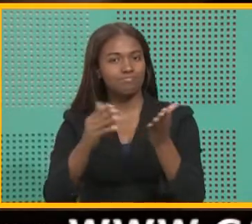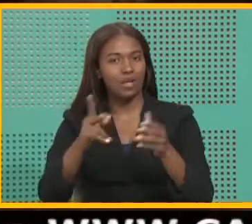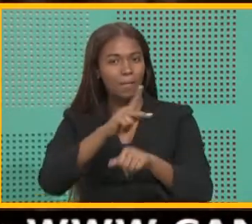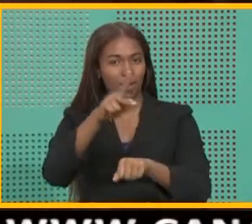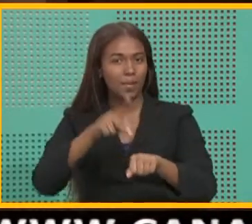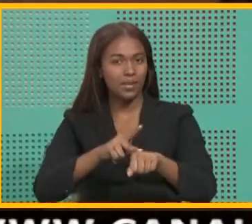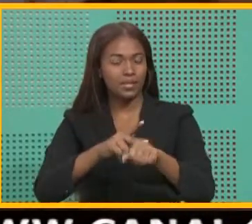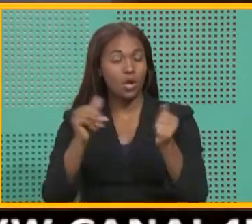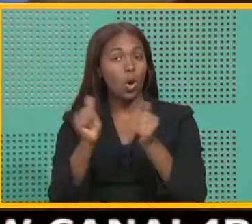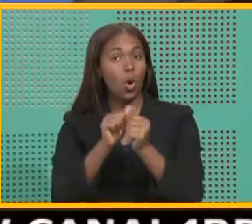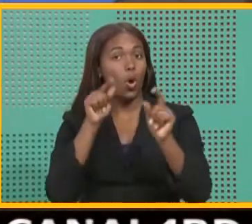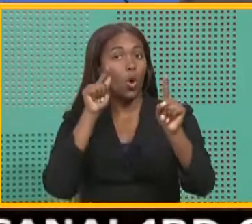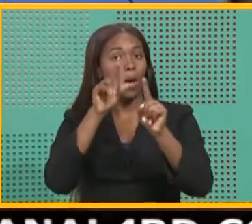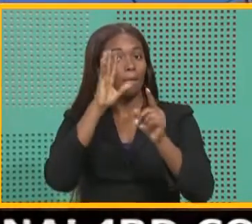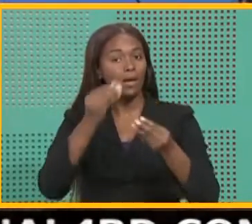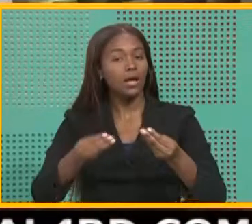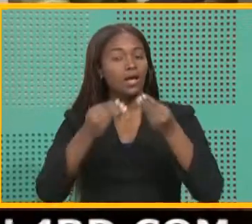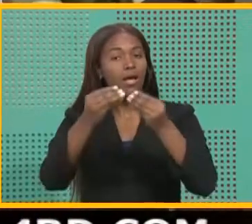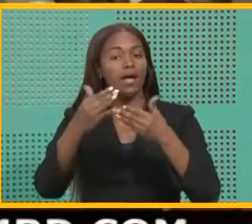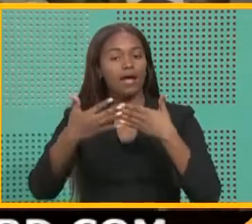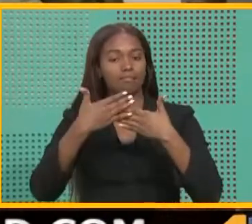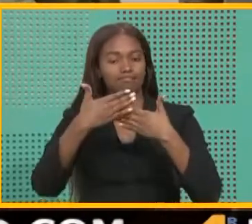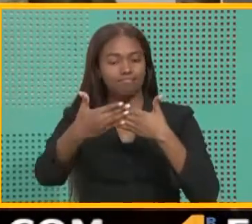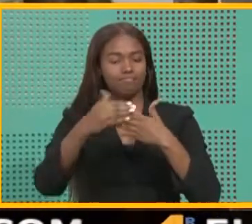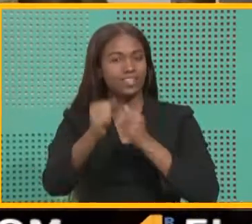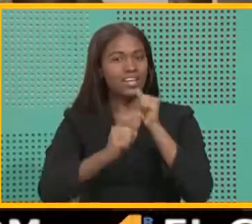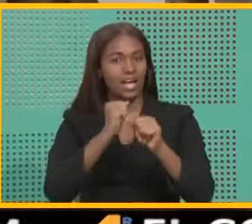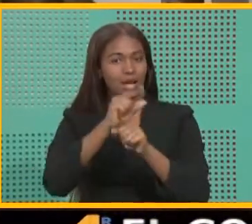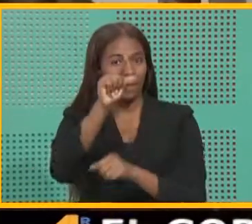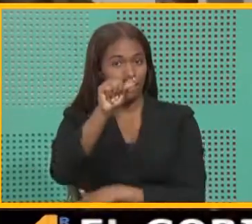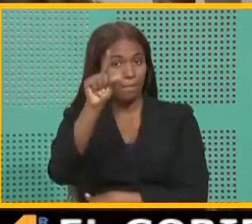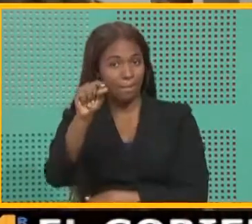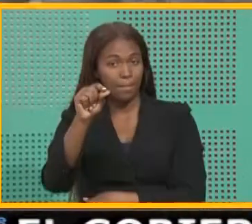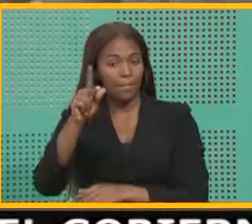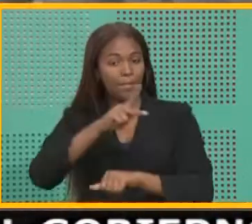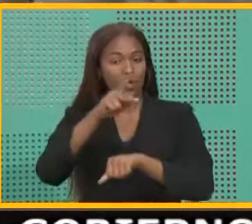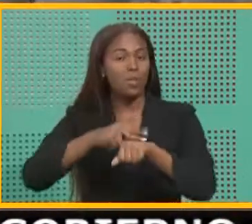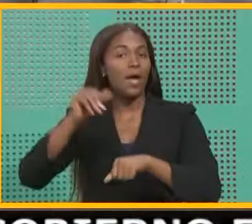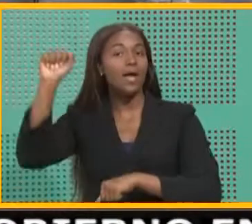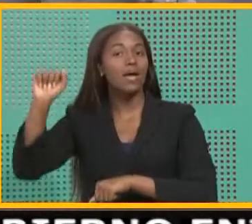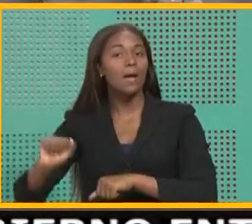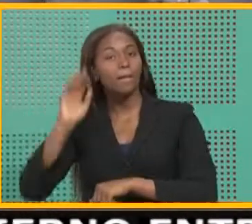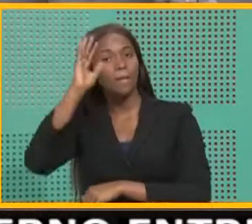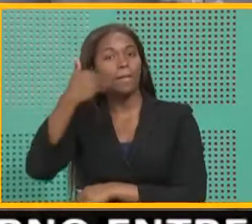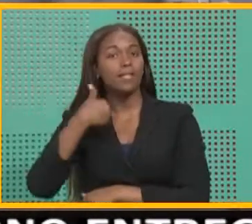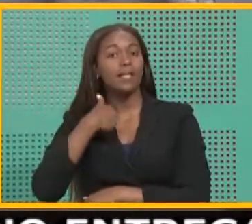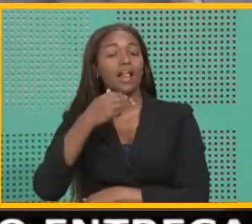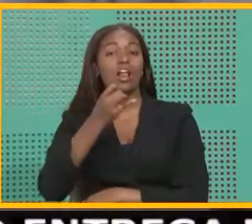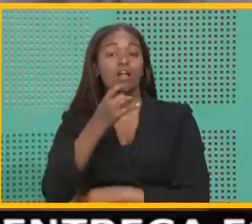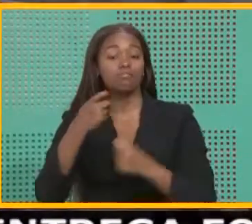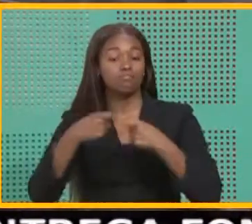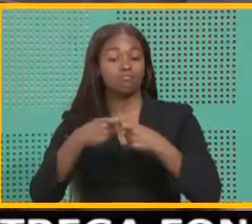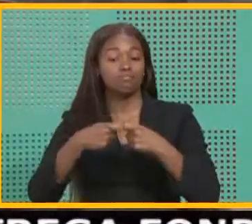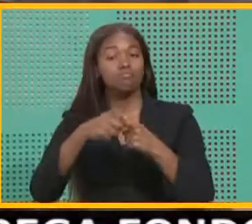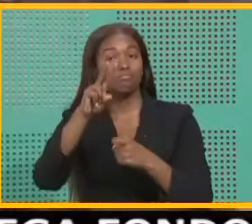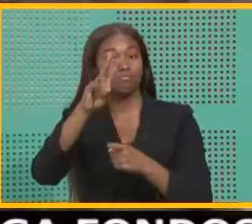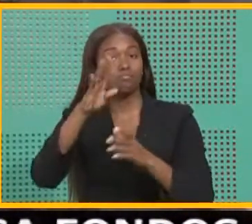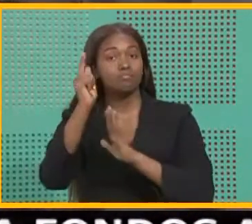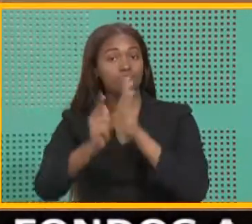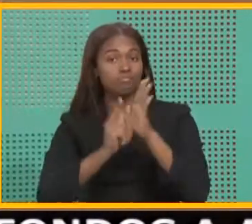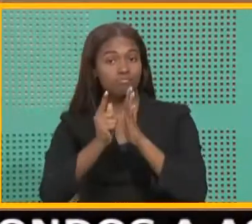provincia, con los cuales garantizan que a mediados del 2020 la provincia sureña tendrá luz 24 horas.